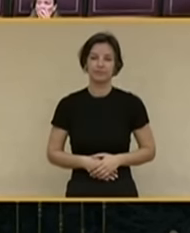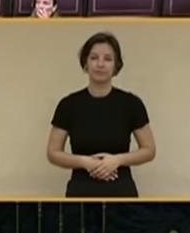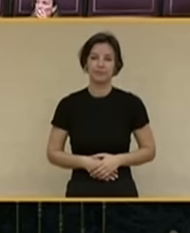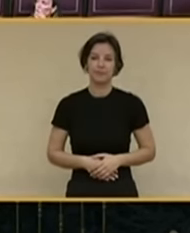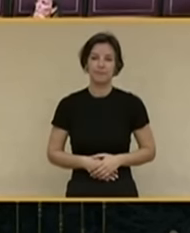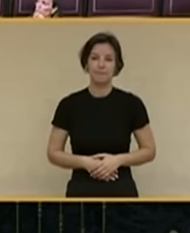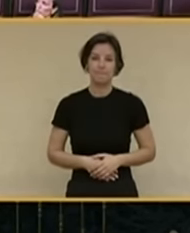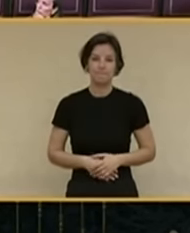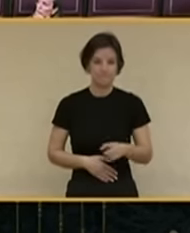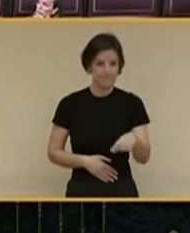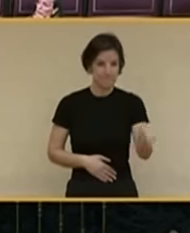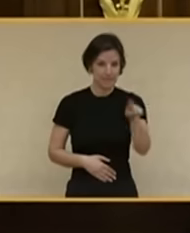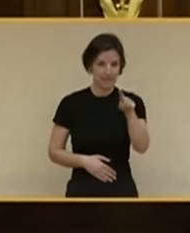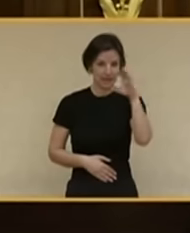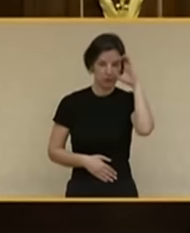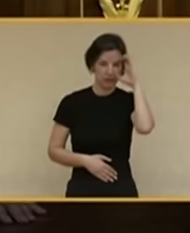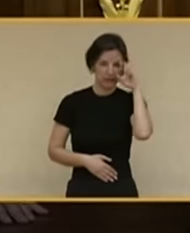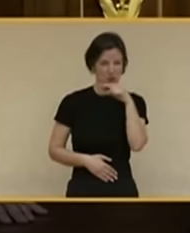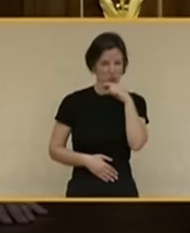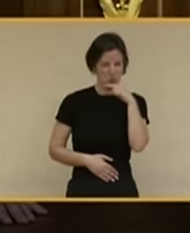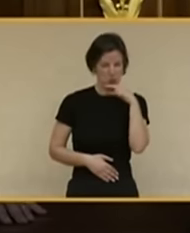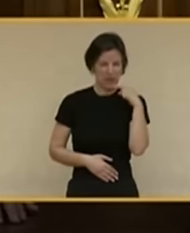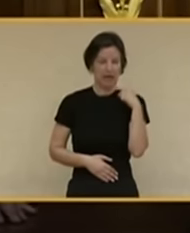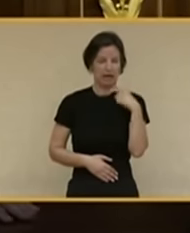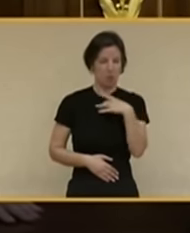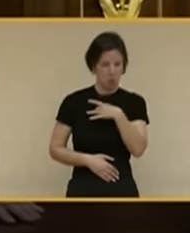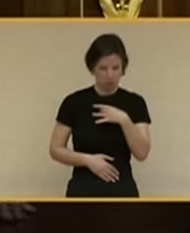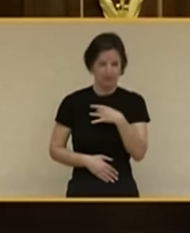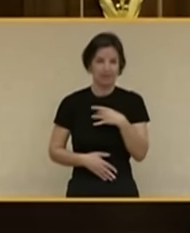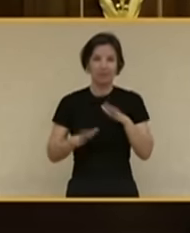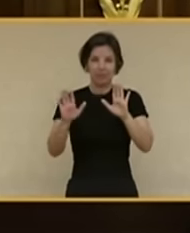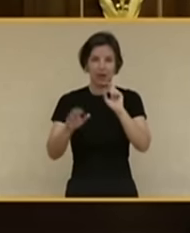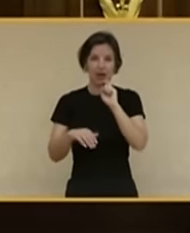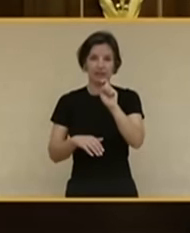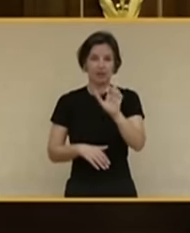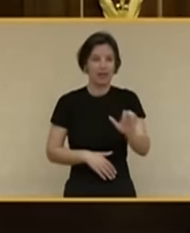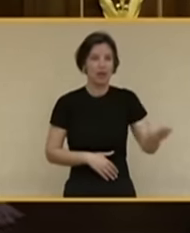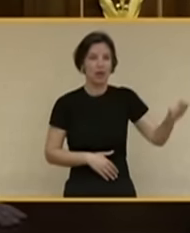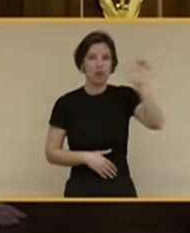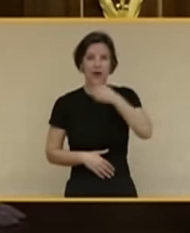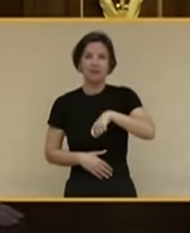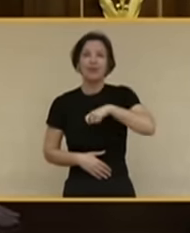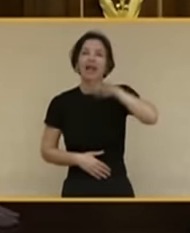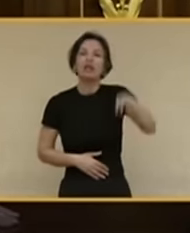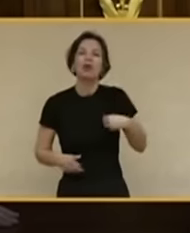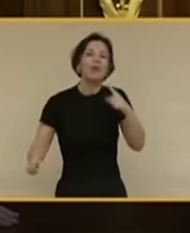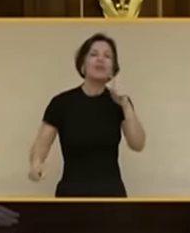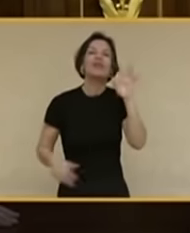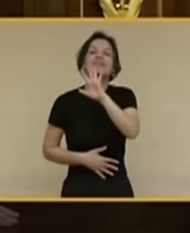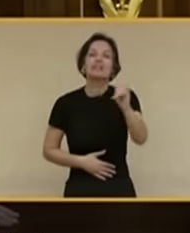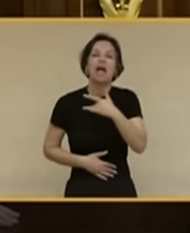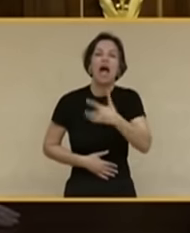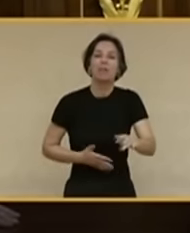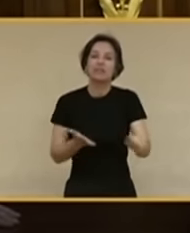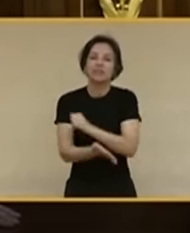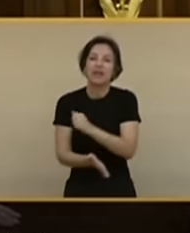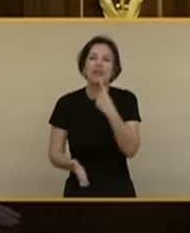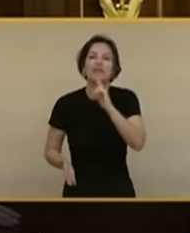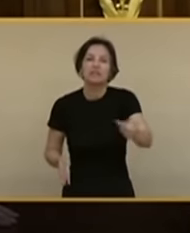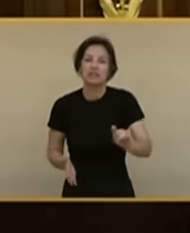y les duela oírlo Europa España y Cataluña han dicho a la